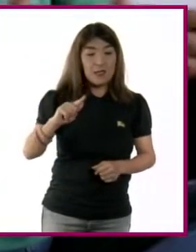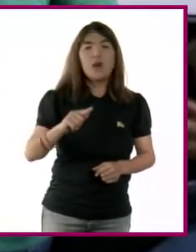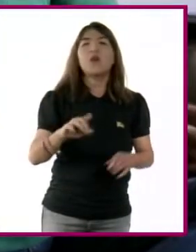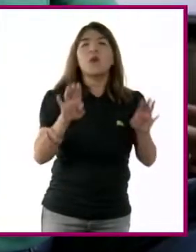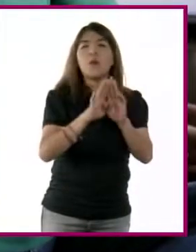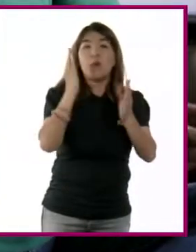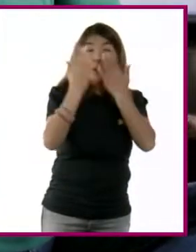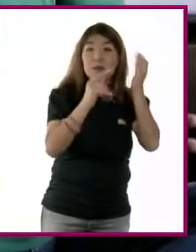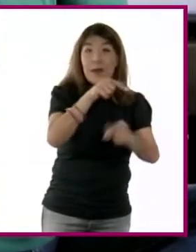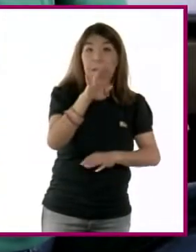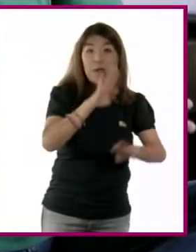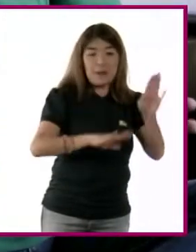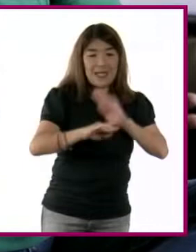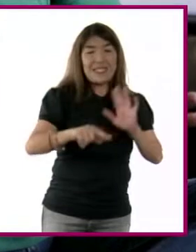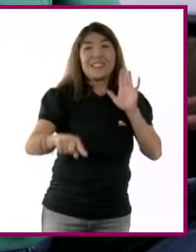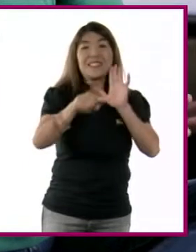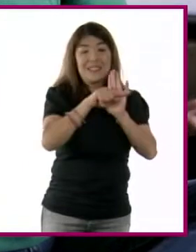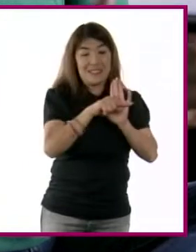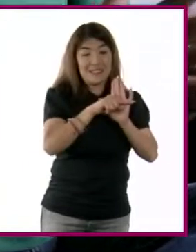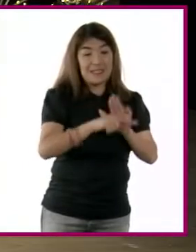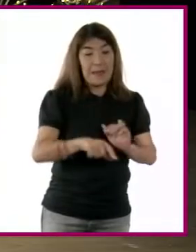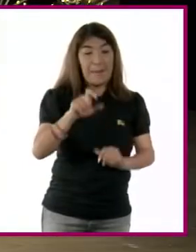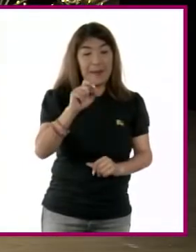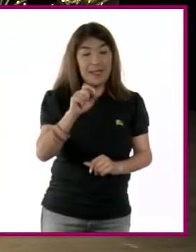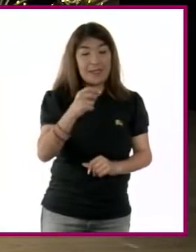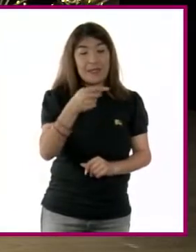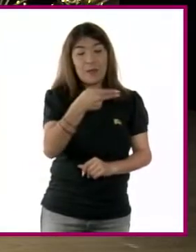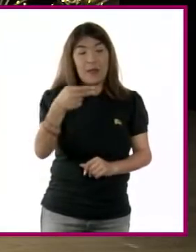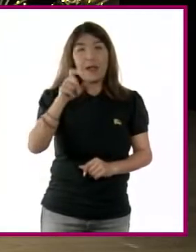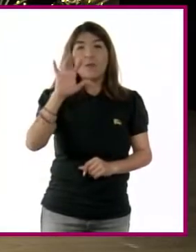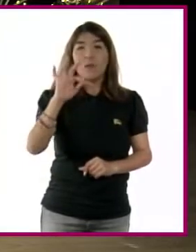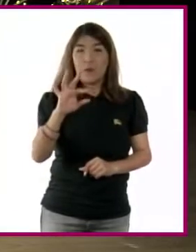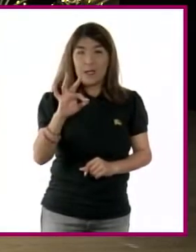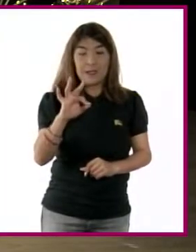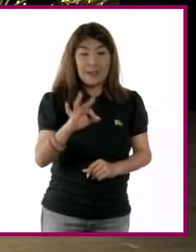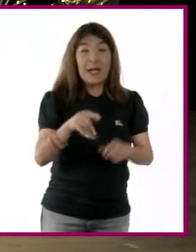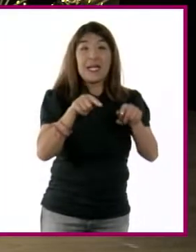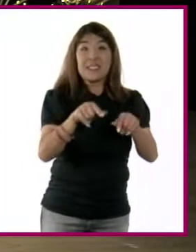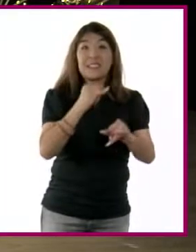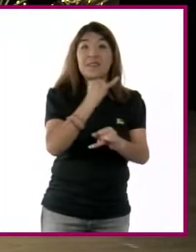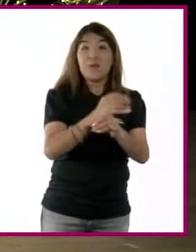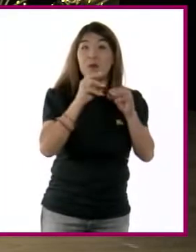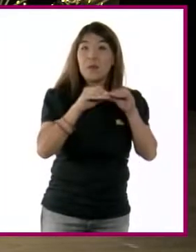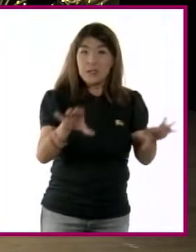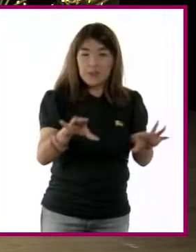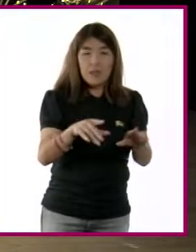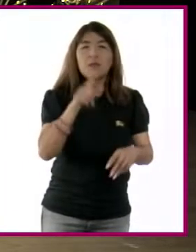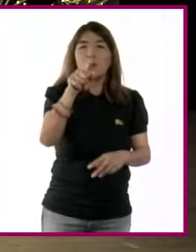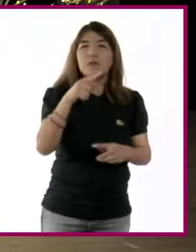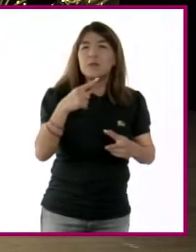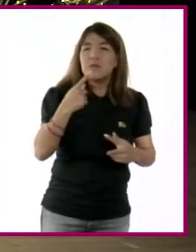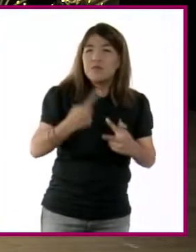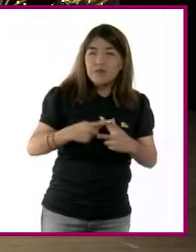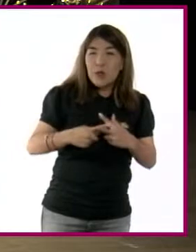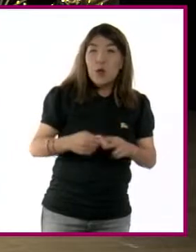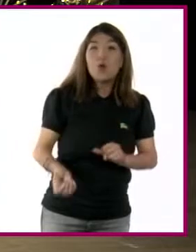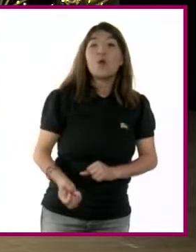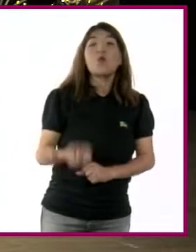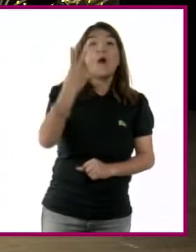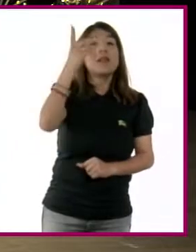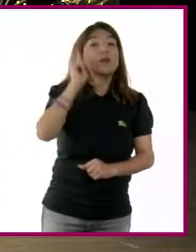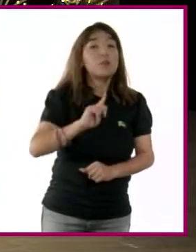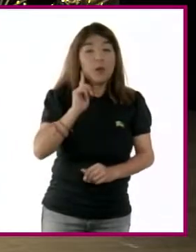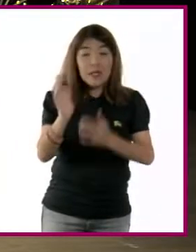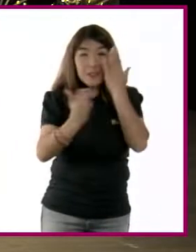restamos 60 menos 20 igual a 40. Con los datos que tenemos, podemos ahora calcular el número de mujeres que